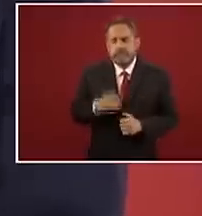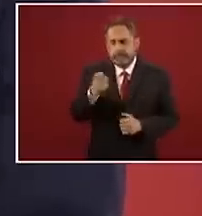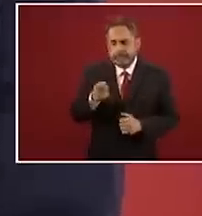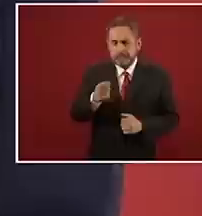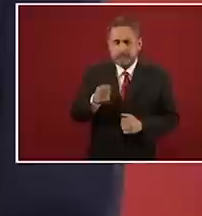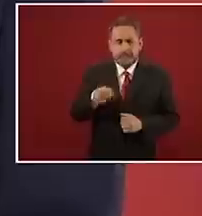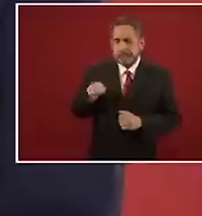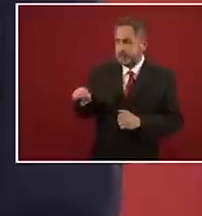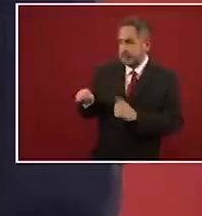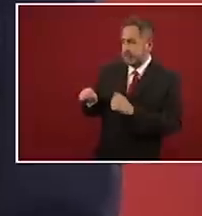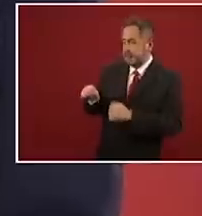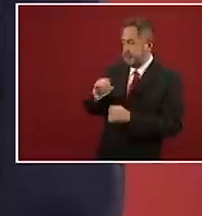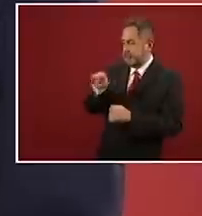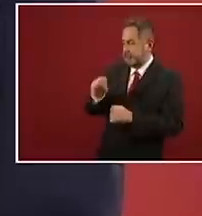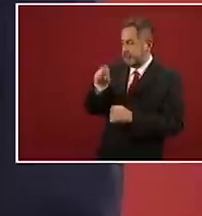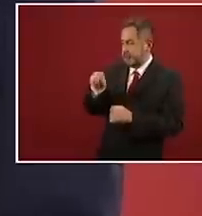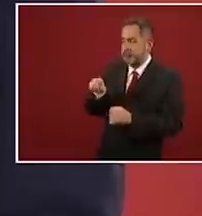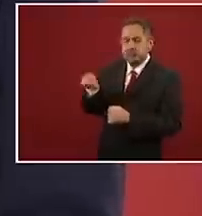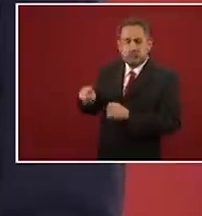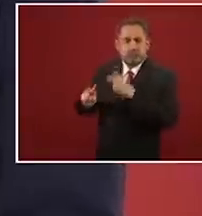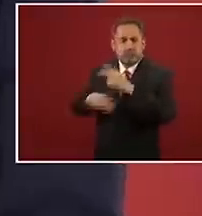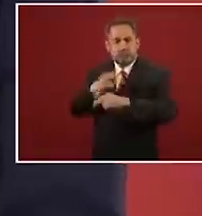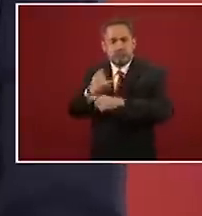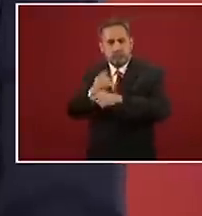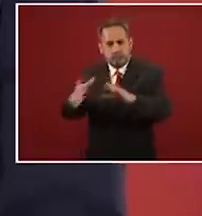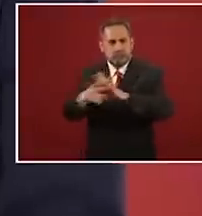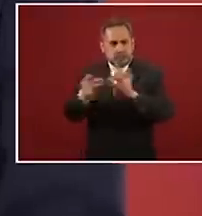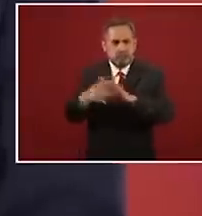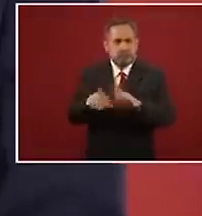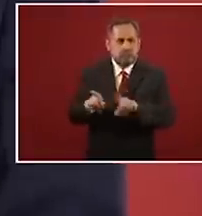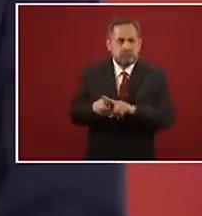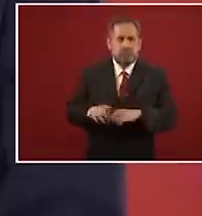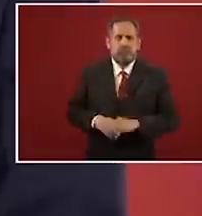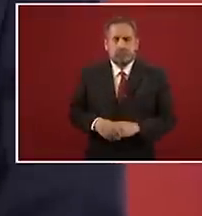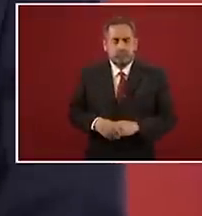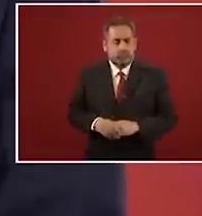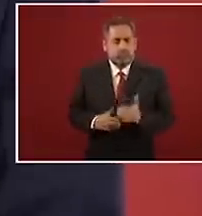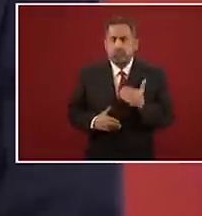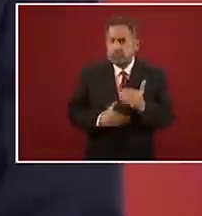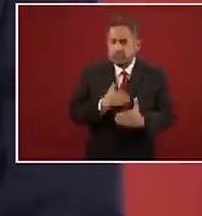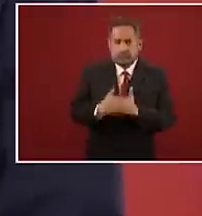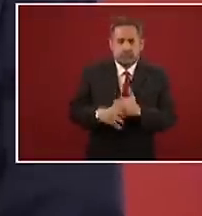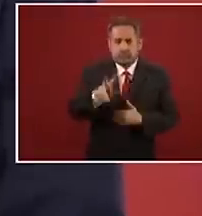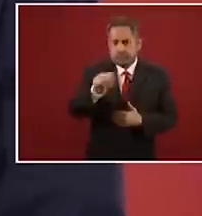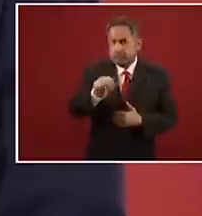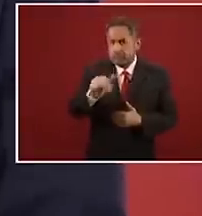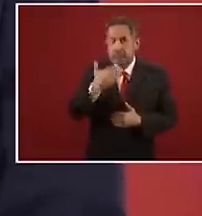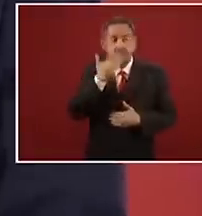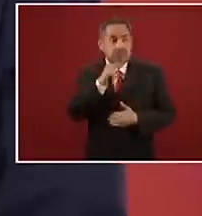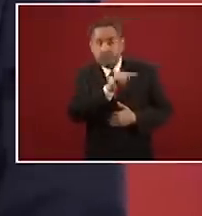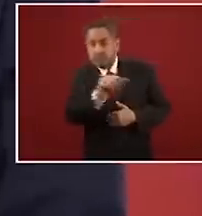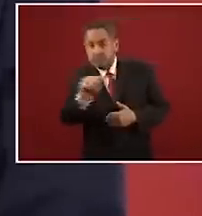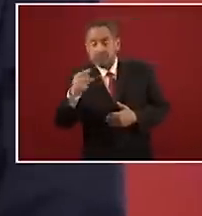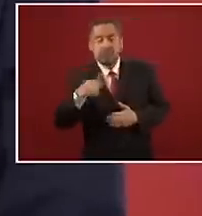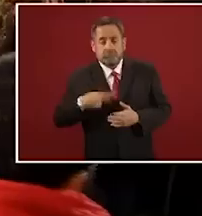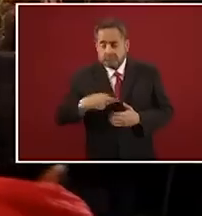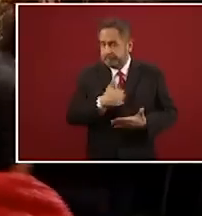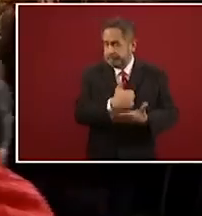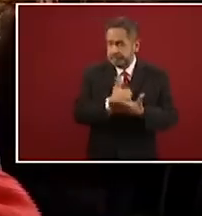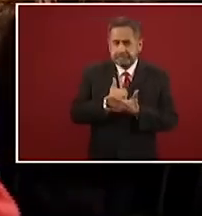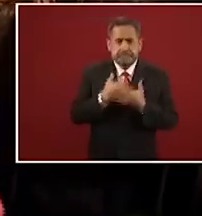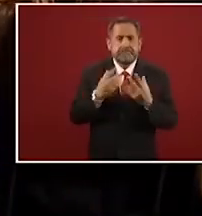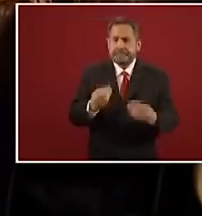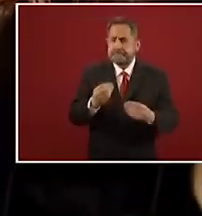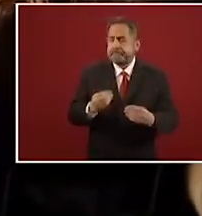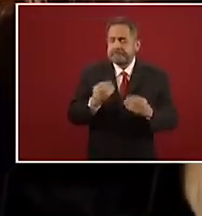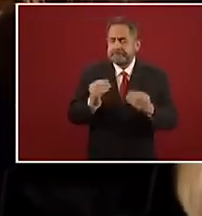Jesús también en su momento va a informar. Estamos avanzando y nos está ayudando la gente